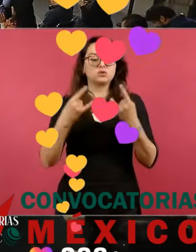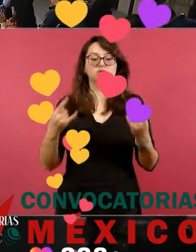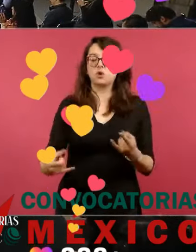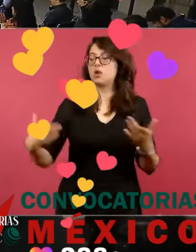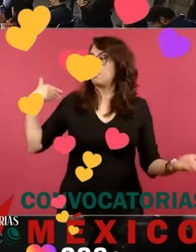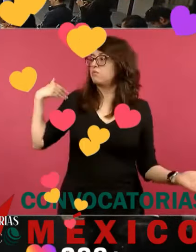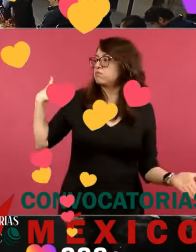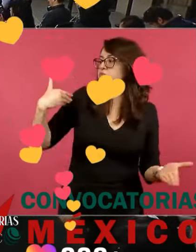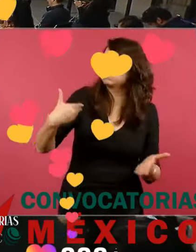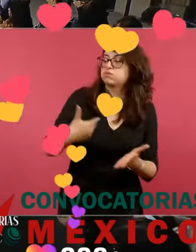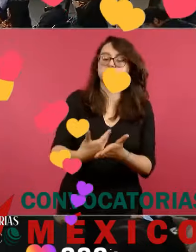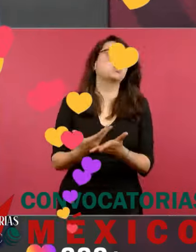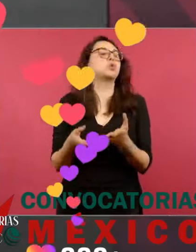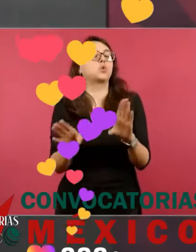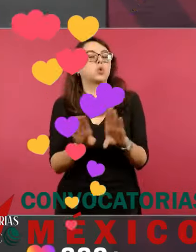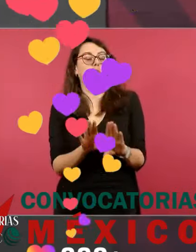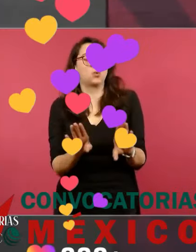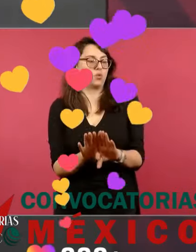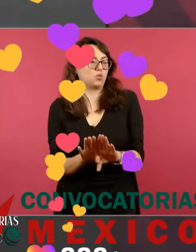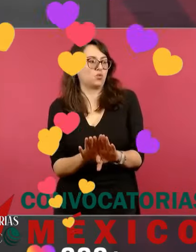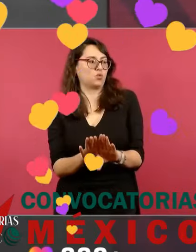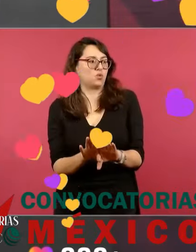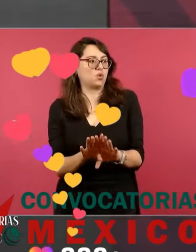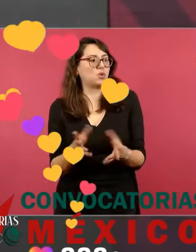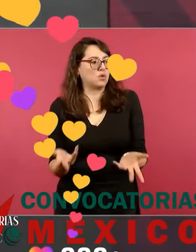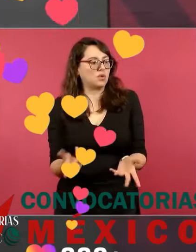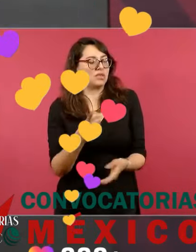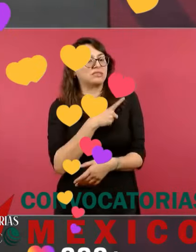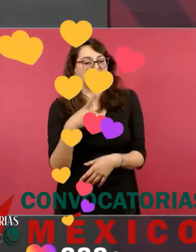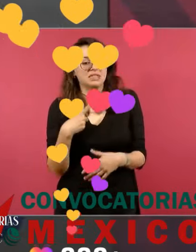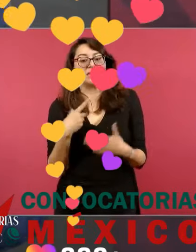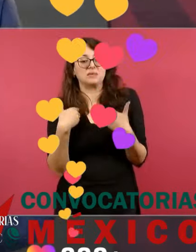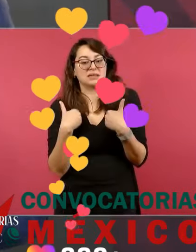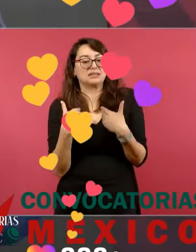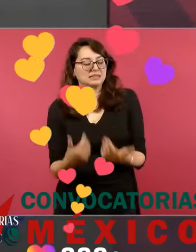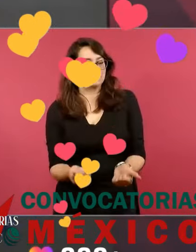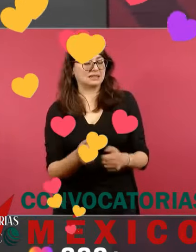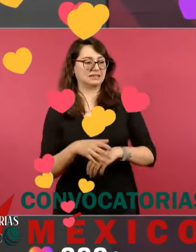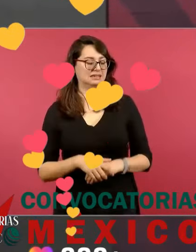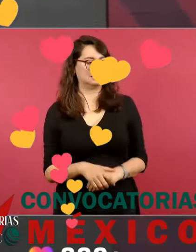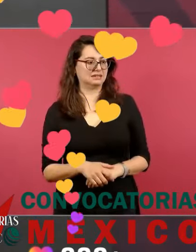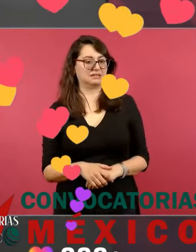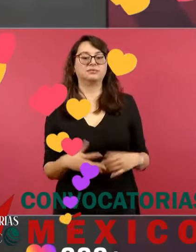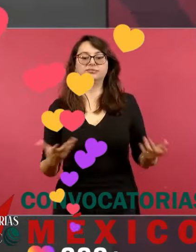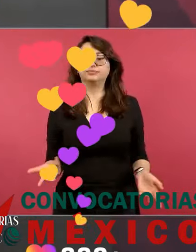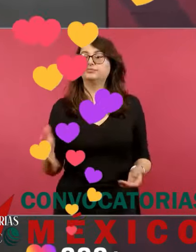¿Qué fue lo que pasó? De que la gente sabía que había corrupción.